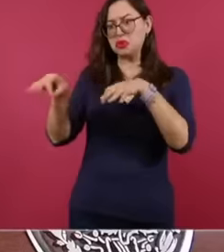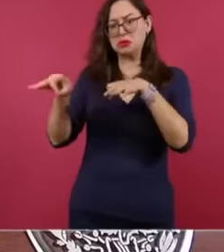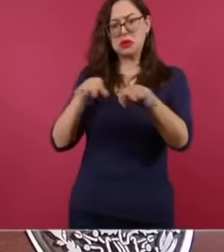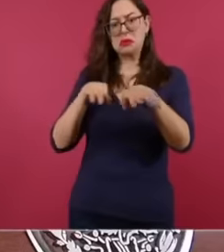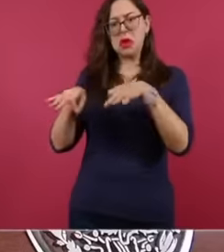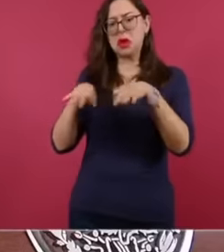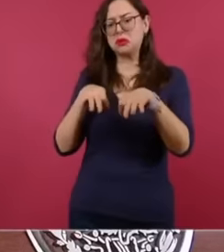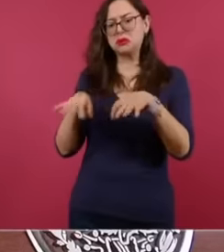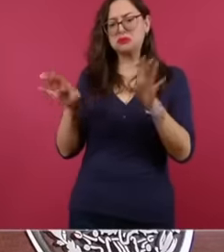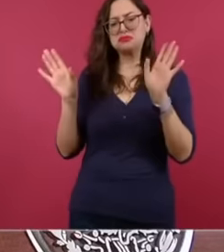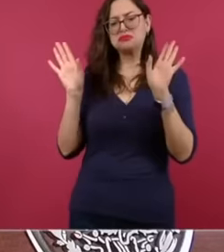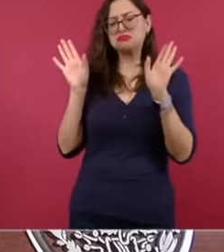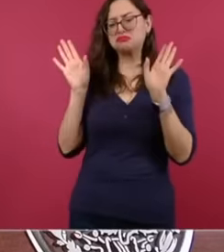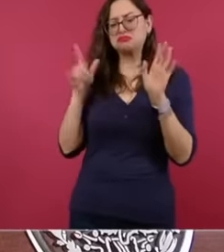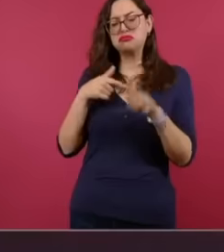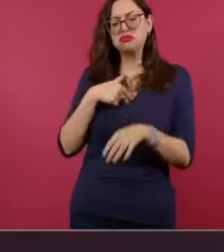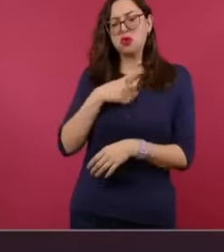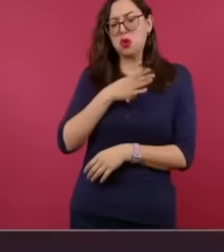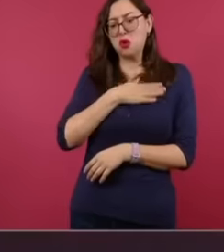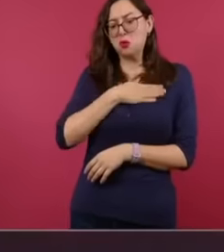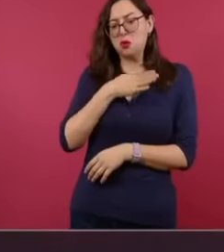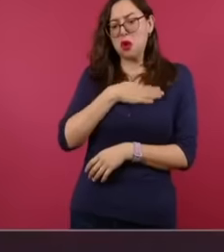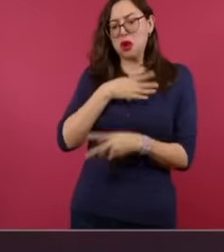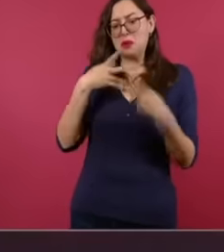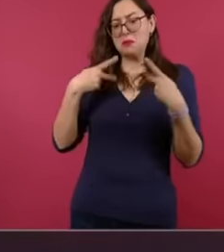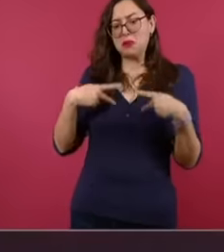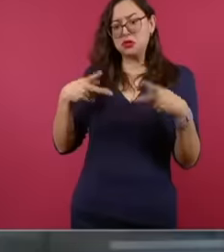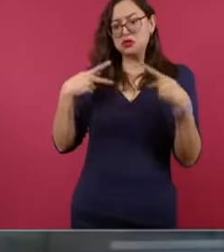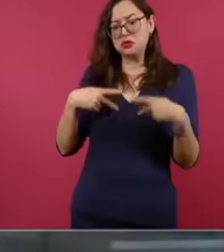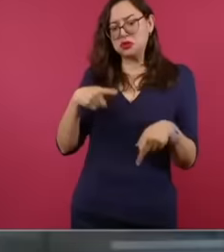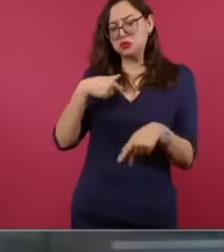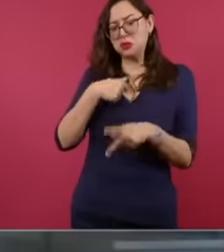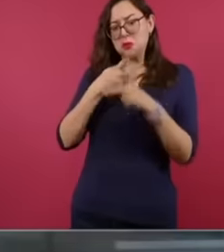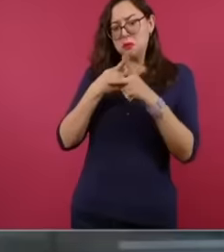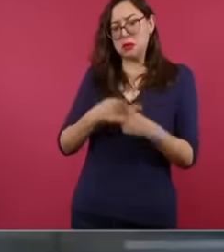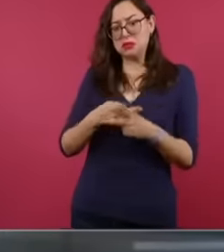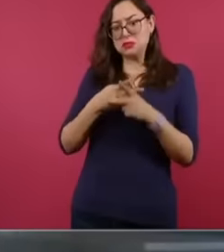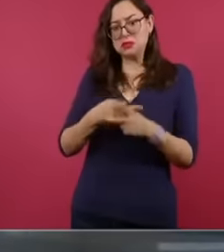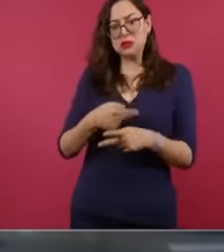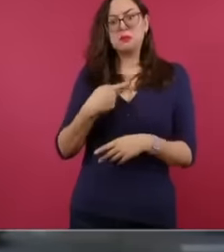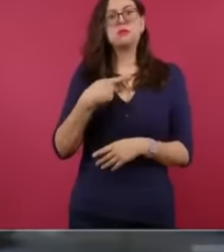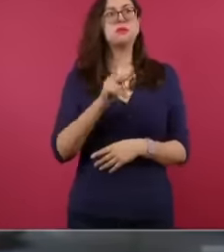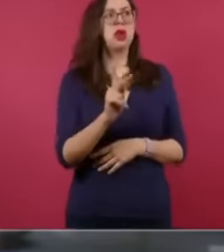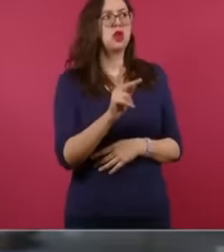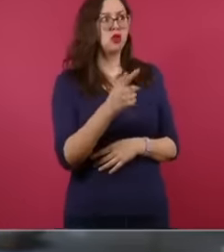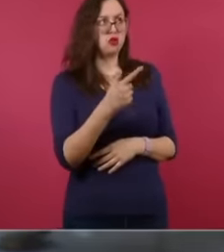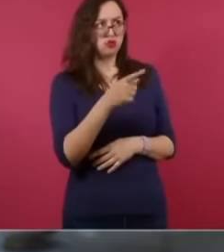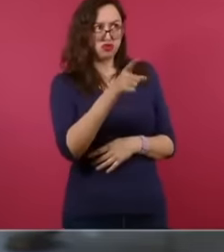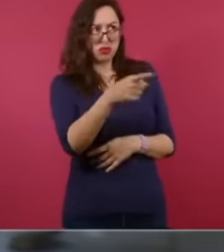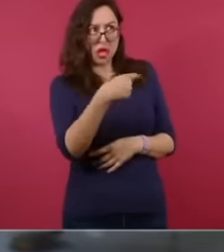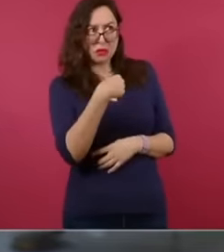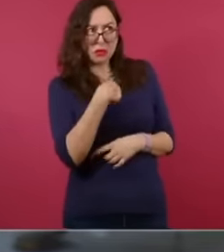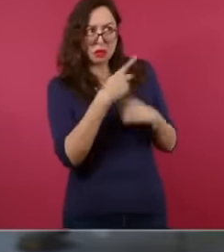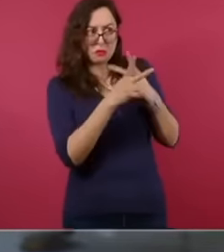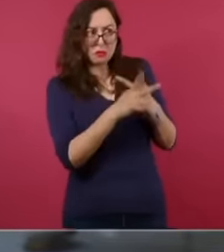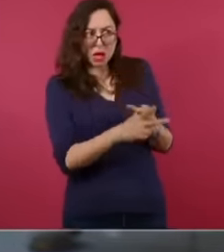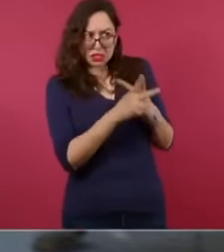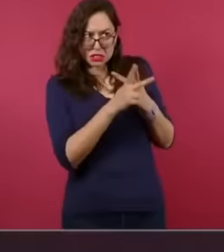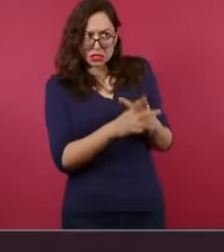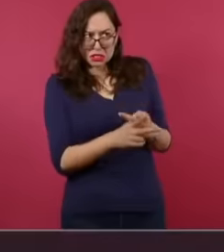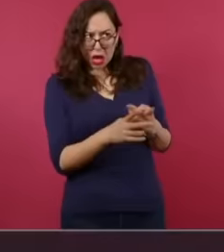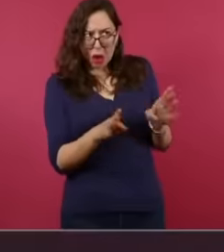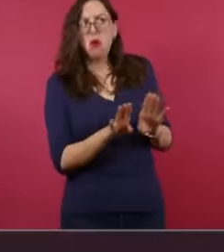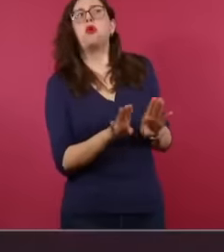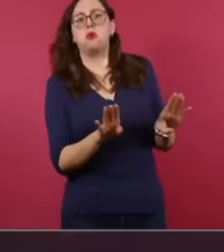soy buena persona. ¿Pero con quién? ¿Conmigo? Con todos. No, pero ¿por qué lo dice? Porque no, nada más lo digo para